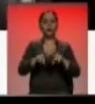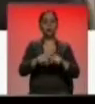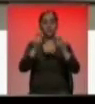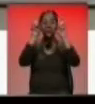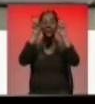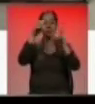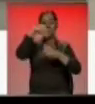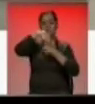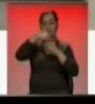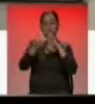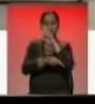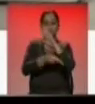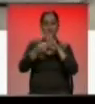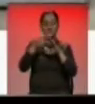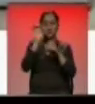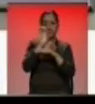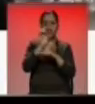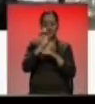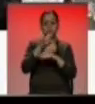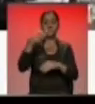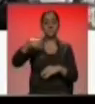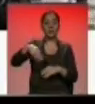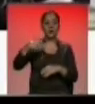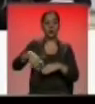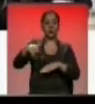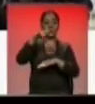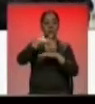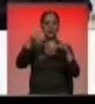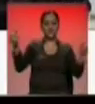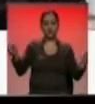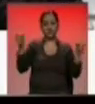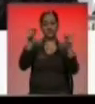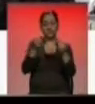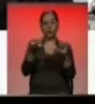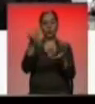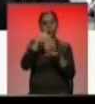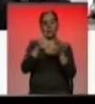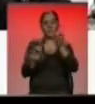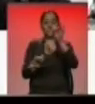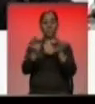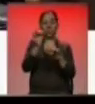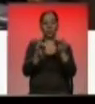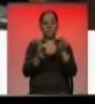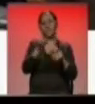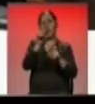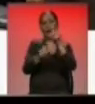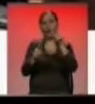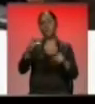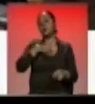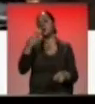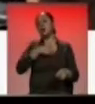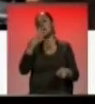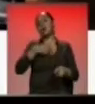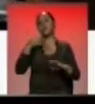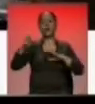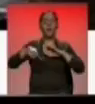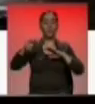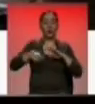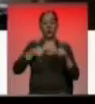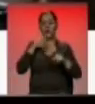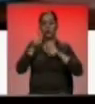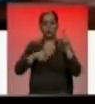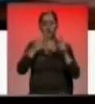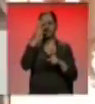de Petroecuador. Este miércoles se reinstaló la audiencia preparatoria de juicio en medio de reclamos de los abogados de los